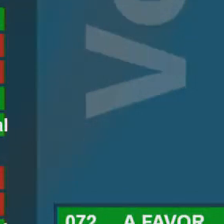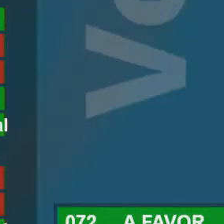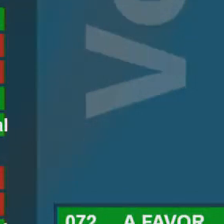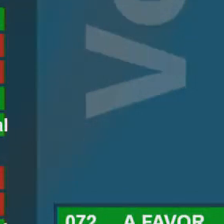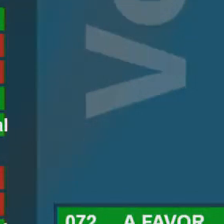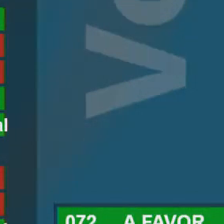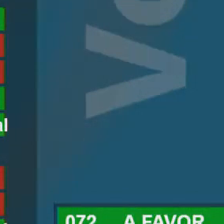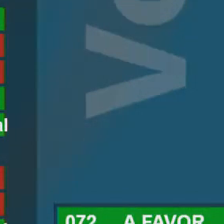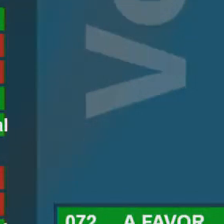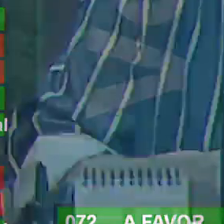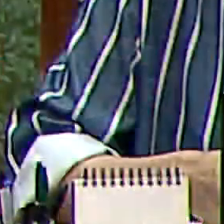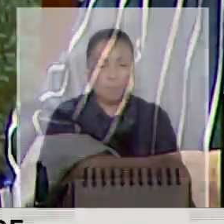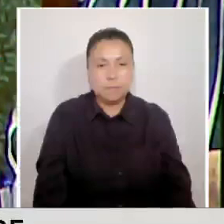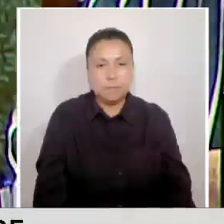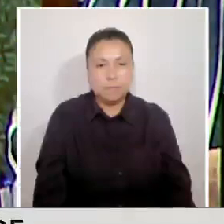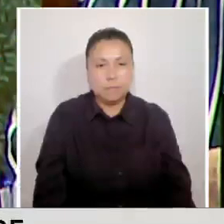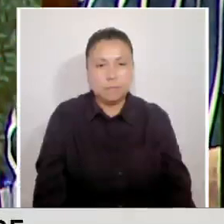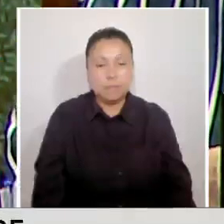contra